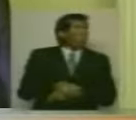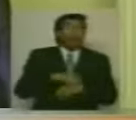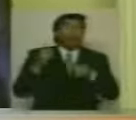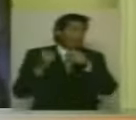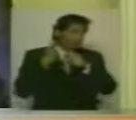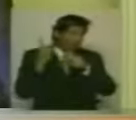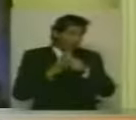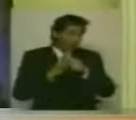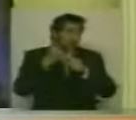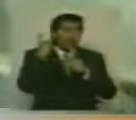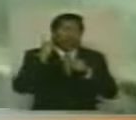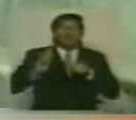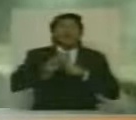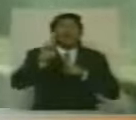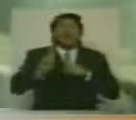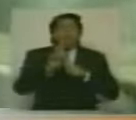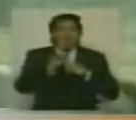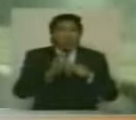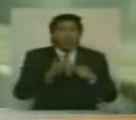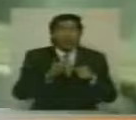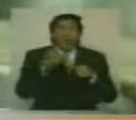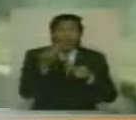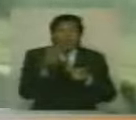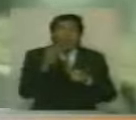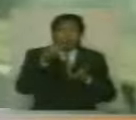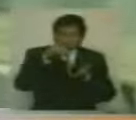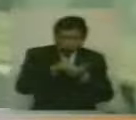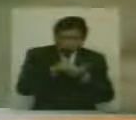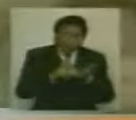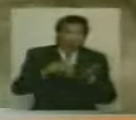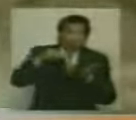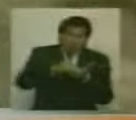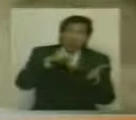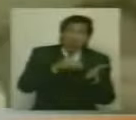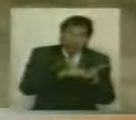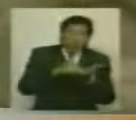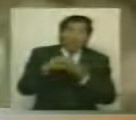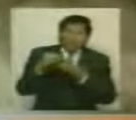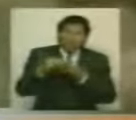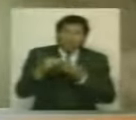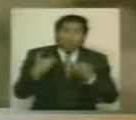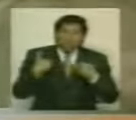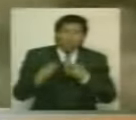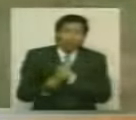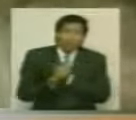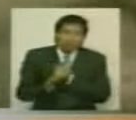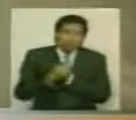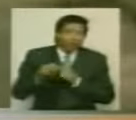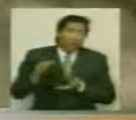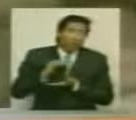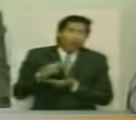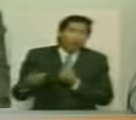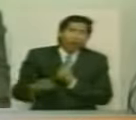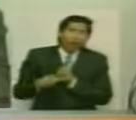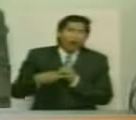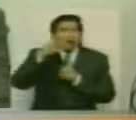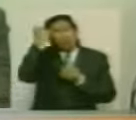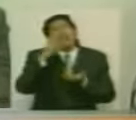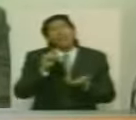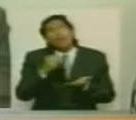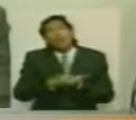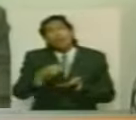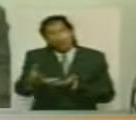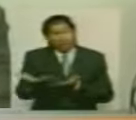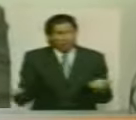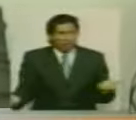primero utilicen más de 2.000 millones de dólares que tienen guardado en bancos. ¿Por qué no gastan? La mayor